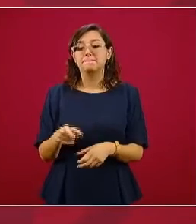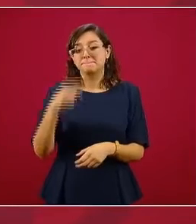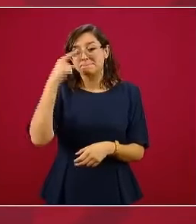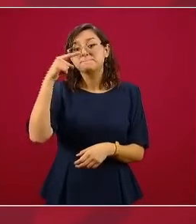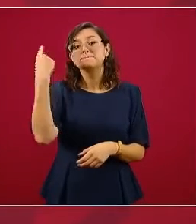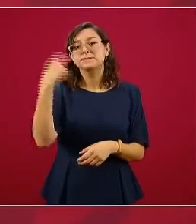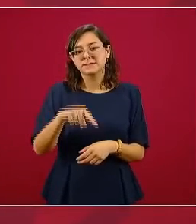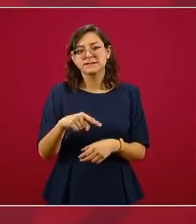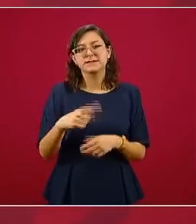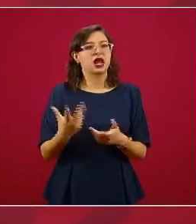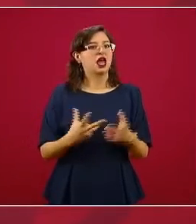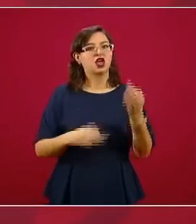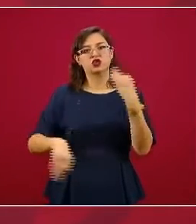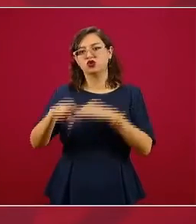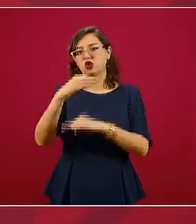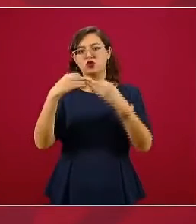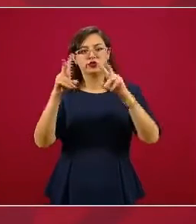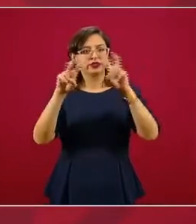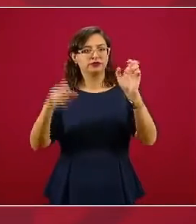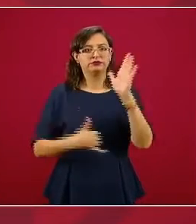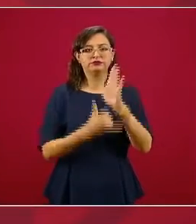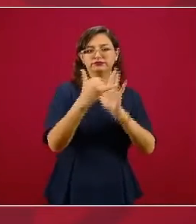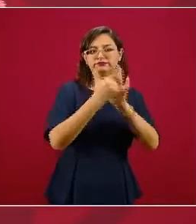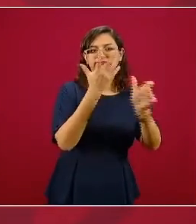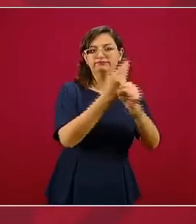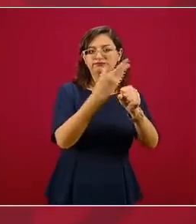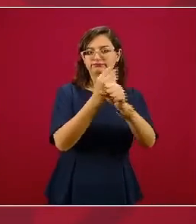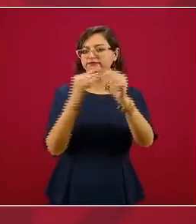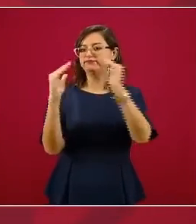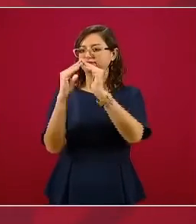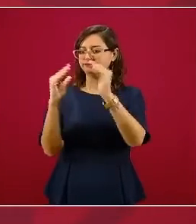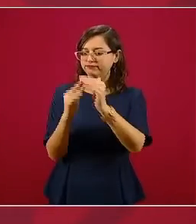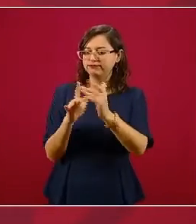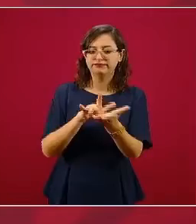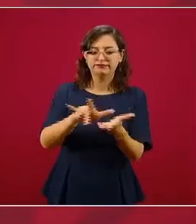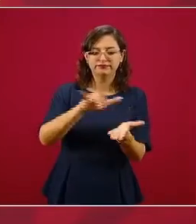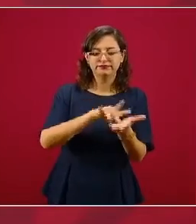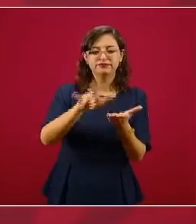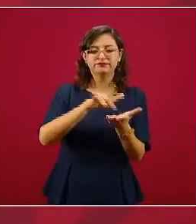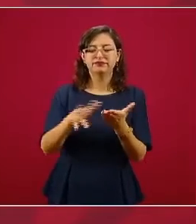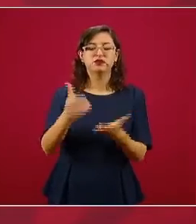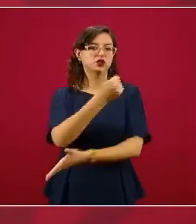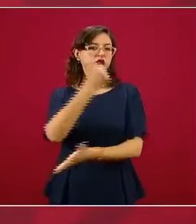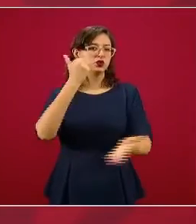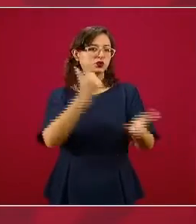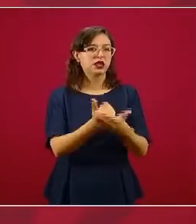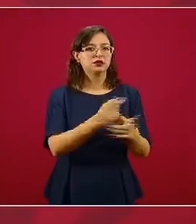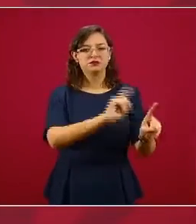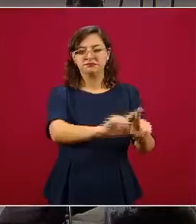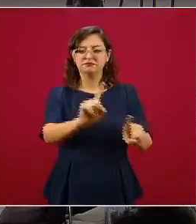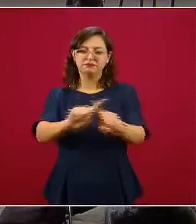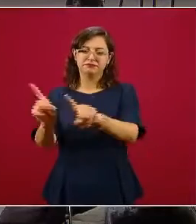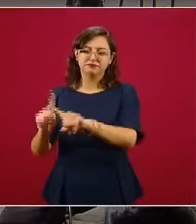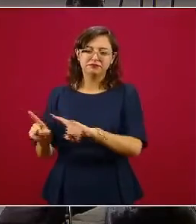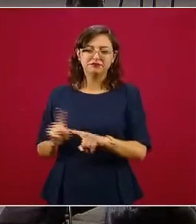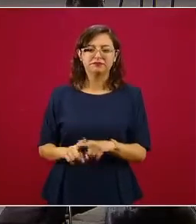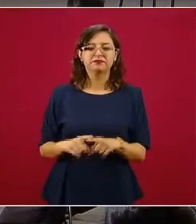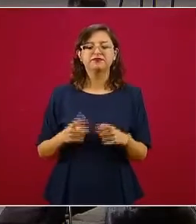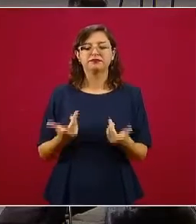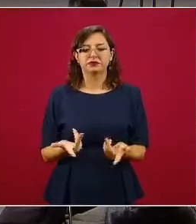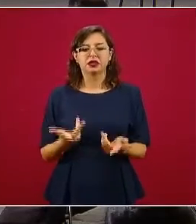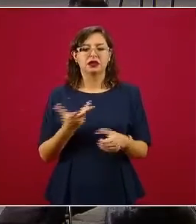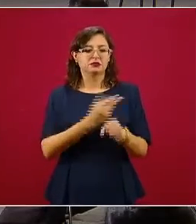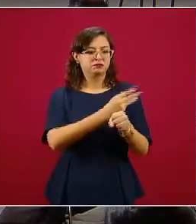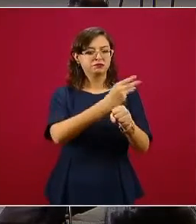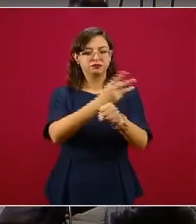justamente para reparar la infraestructura que se dañó, apoyo a la vivienda, mejoramiento urbano, una serie de acciones que se están